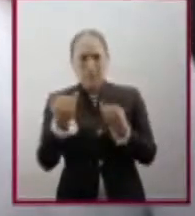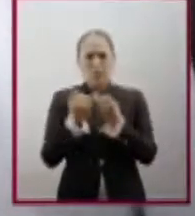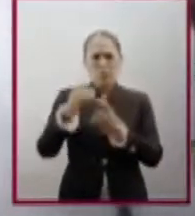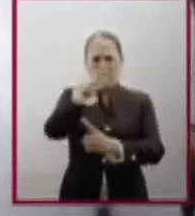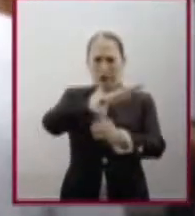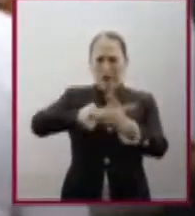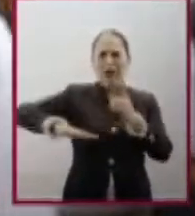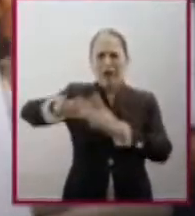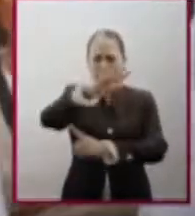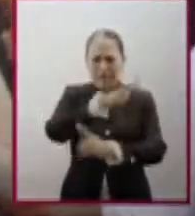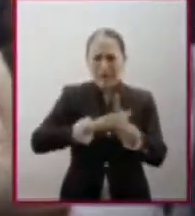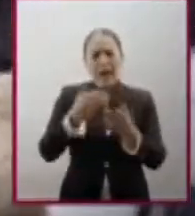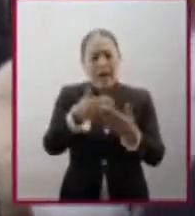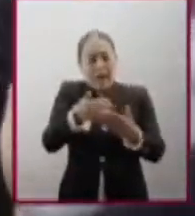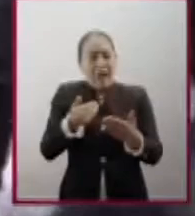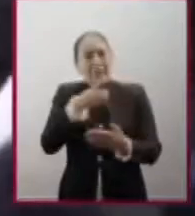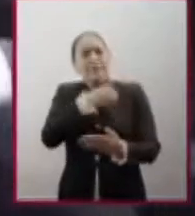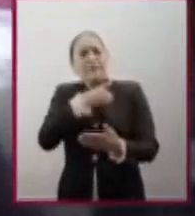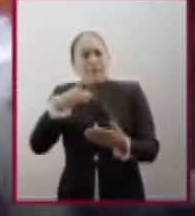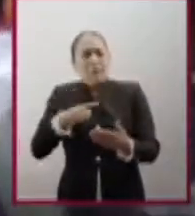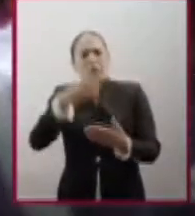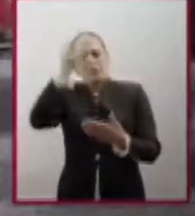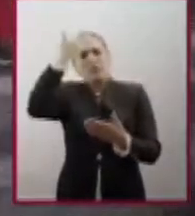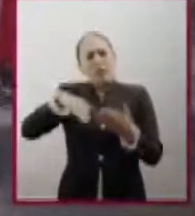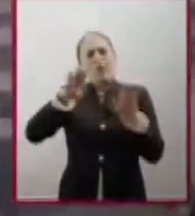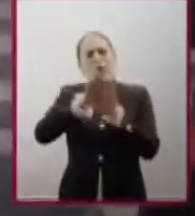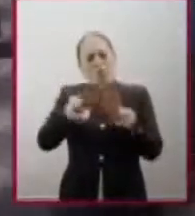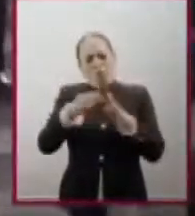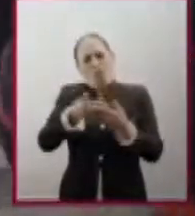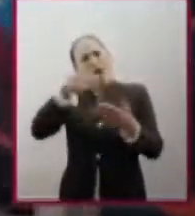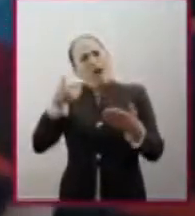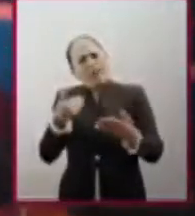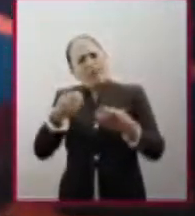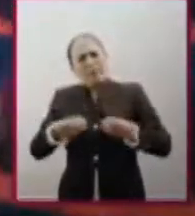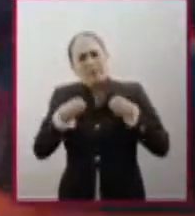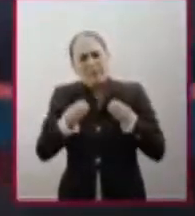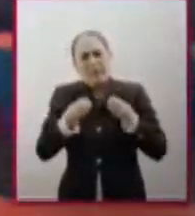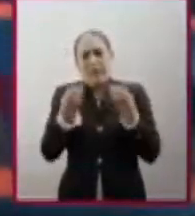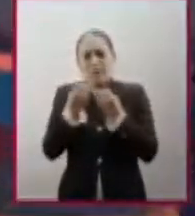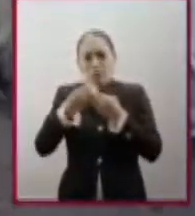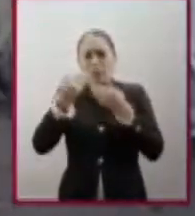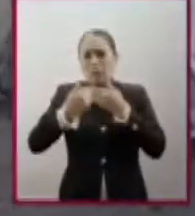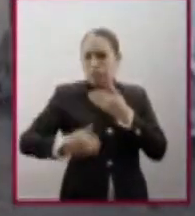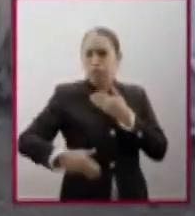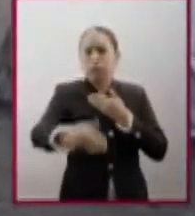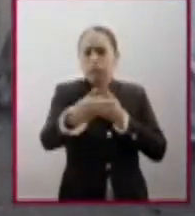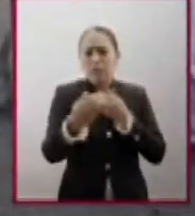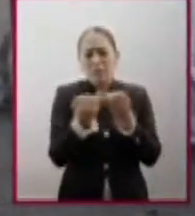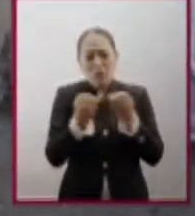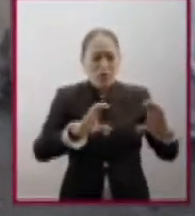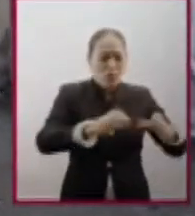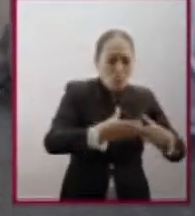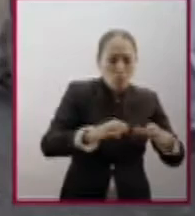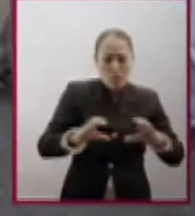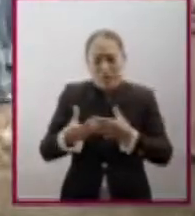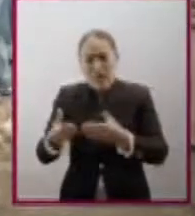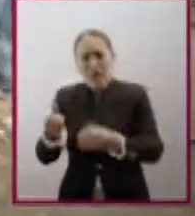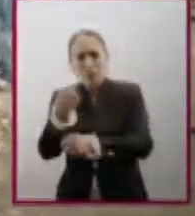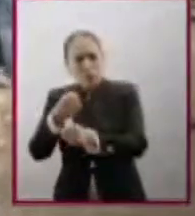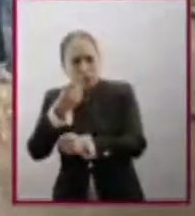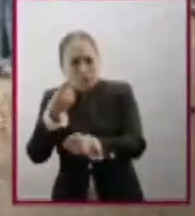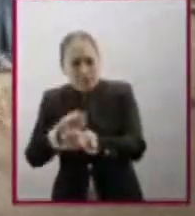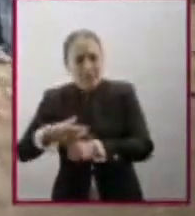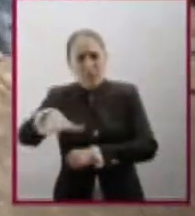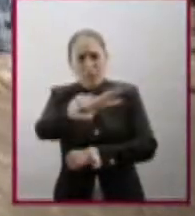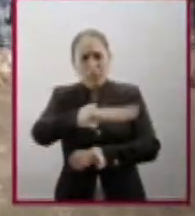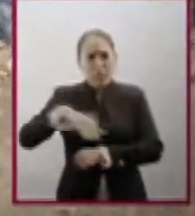entorno, tenemos que averiguar cómo era la vida antes y cómo se desarrolló el ser humano, las comunidades y sociedades